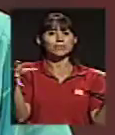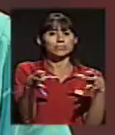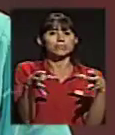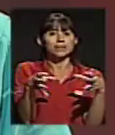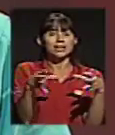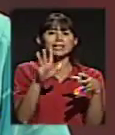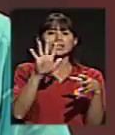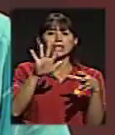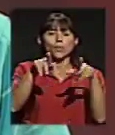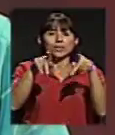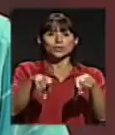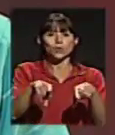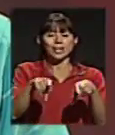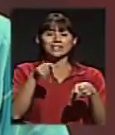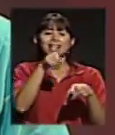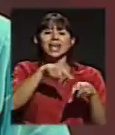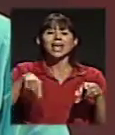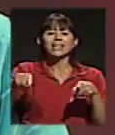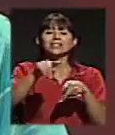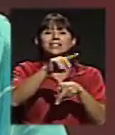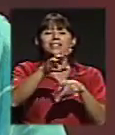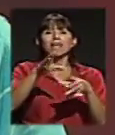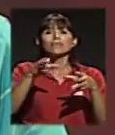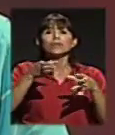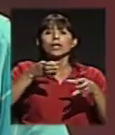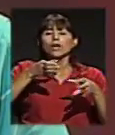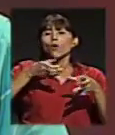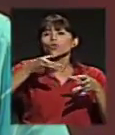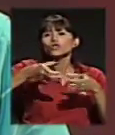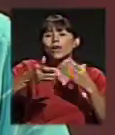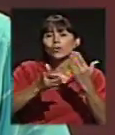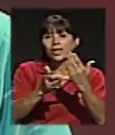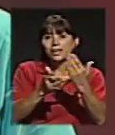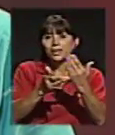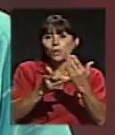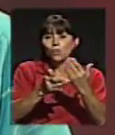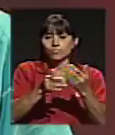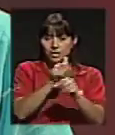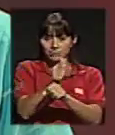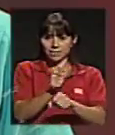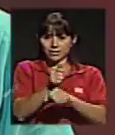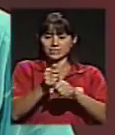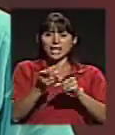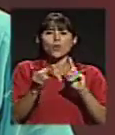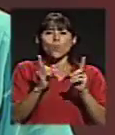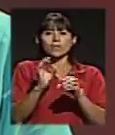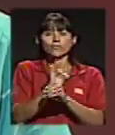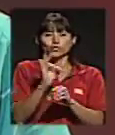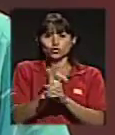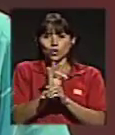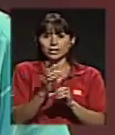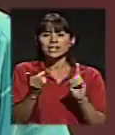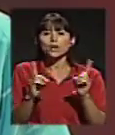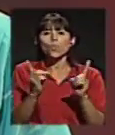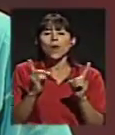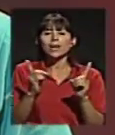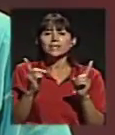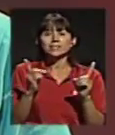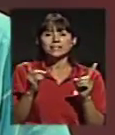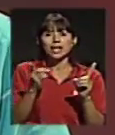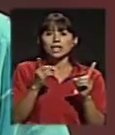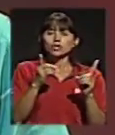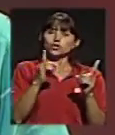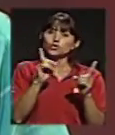Ese consejo técnico es el que definía los términos y alcances de todo el